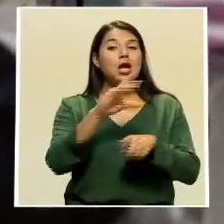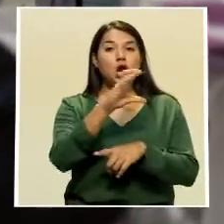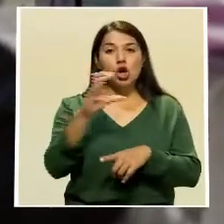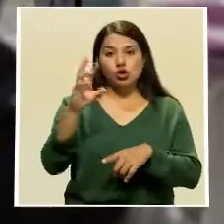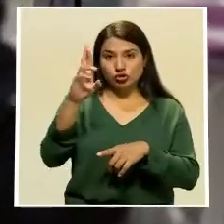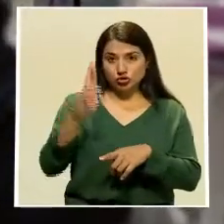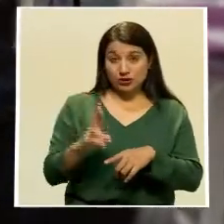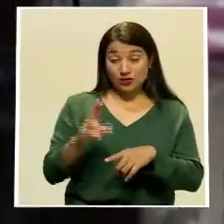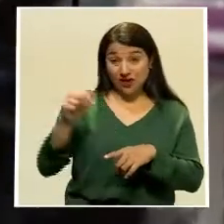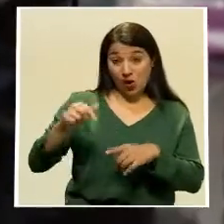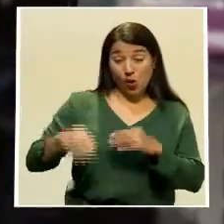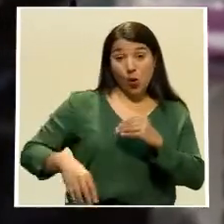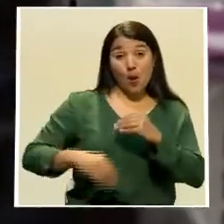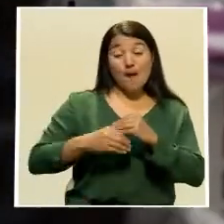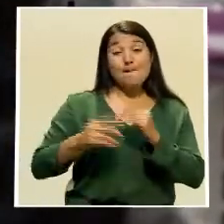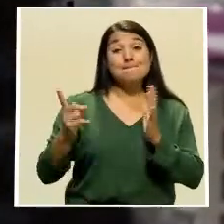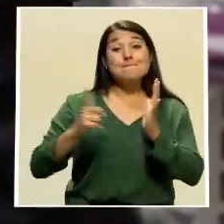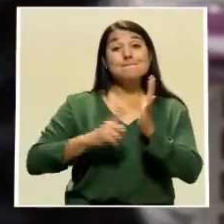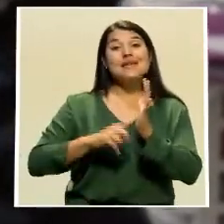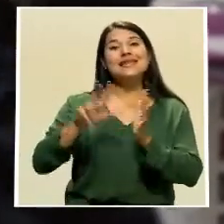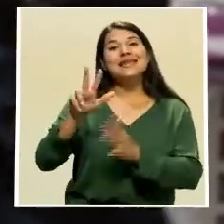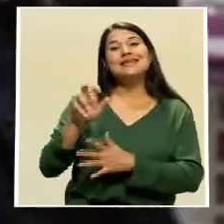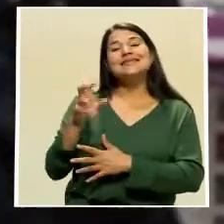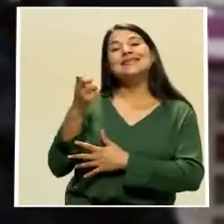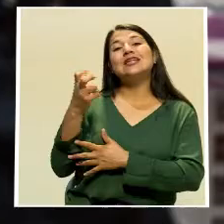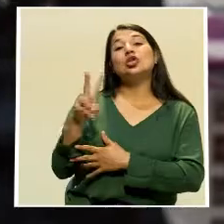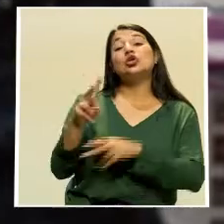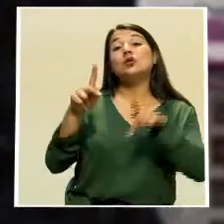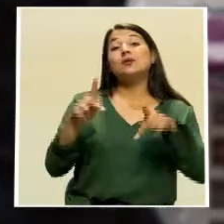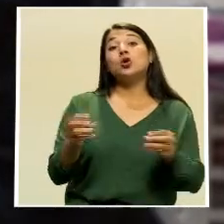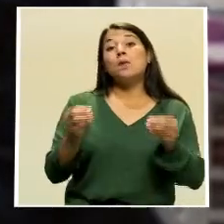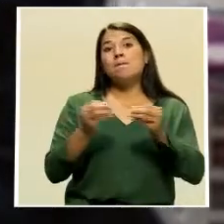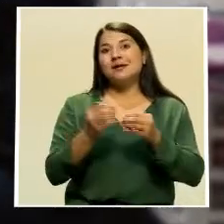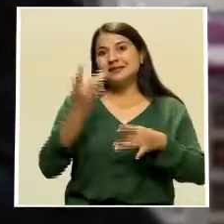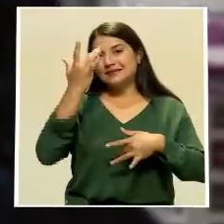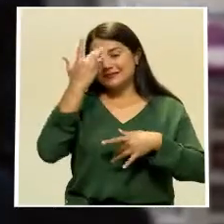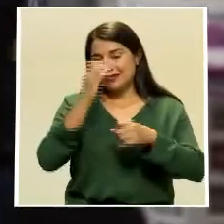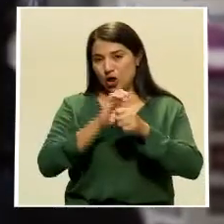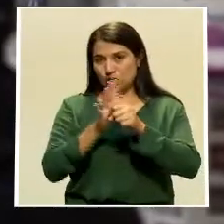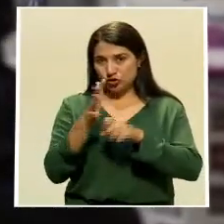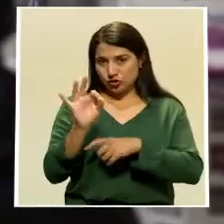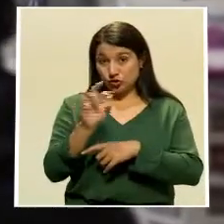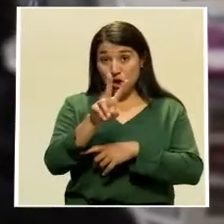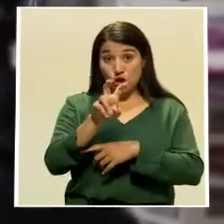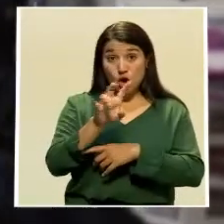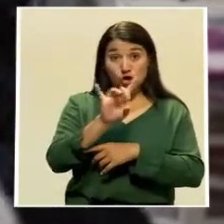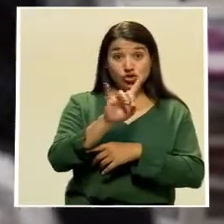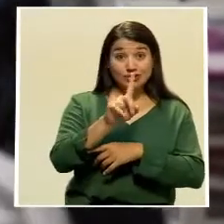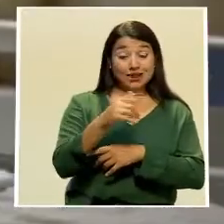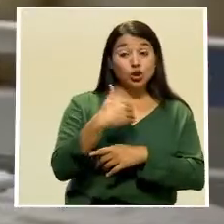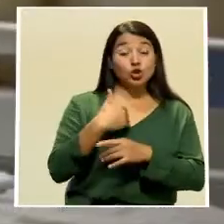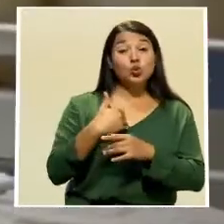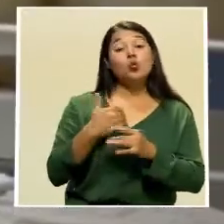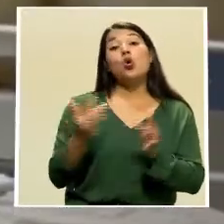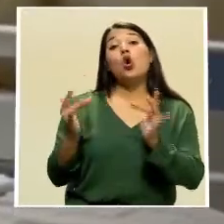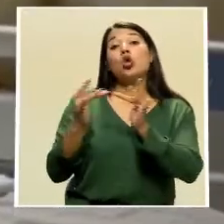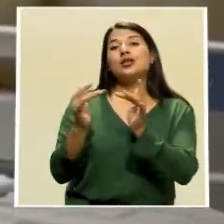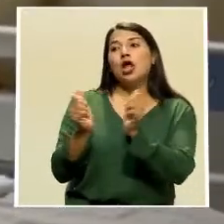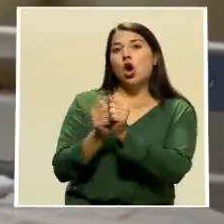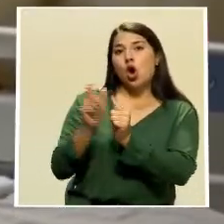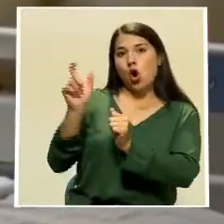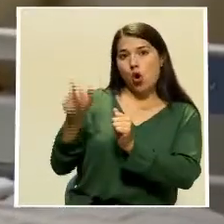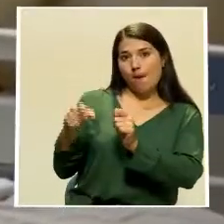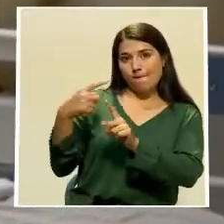registra 1.302 casos nuevos de la COVID-19, de los cuales 281 son por nexo epidemiológico